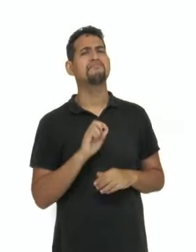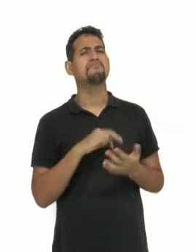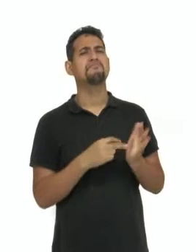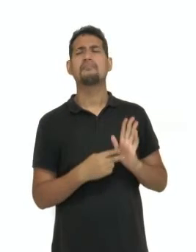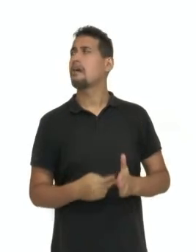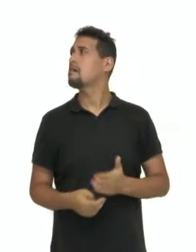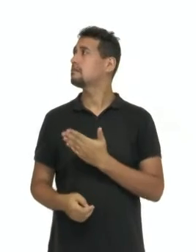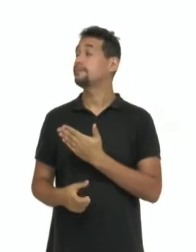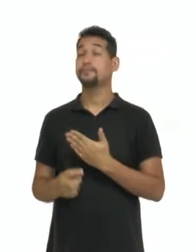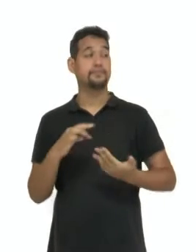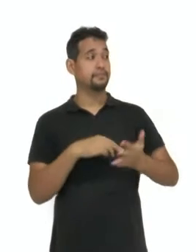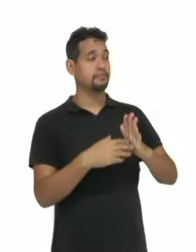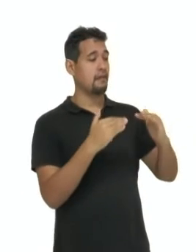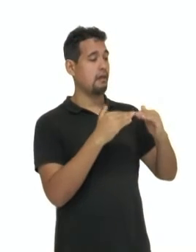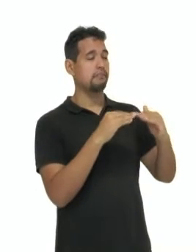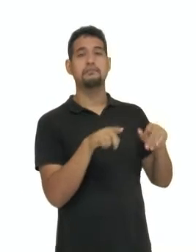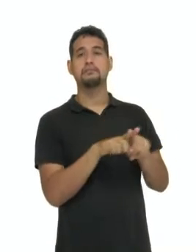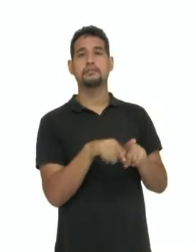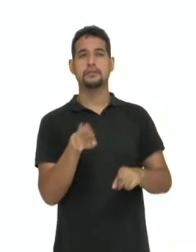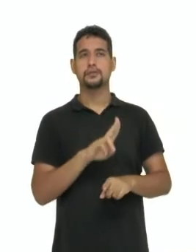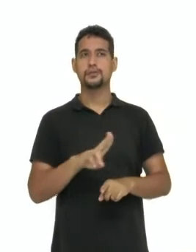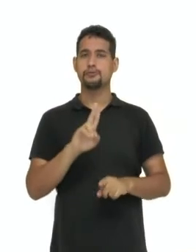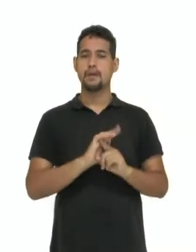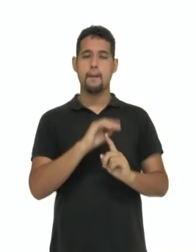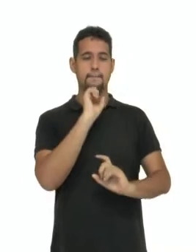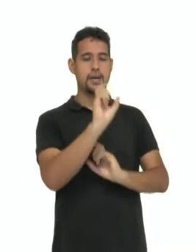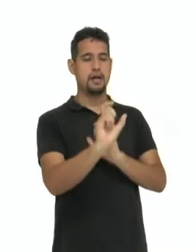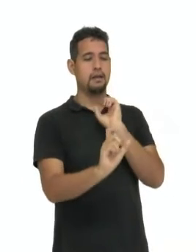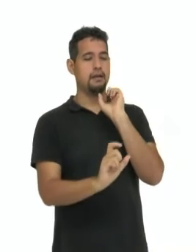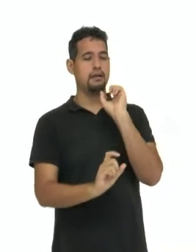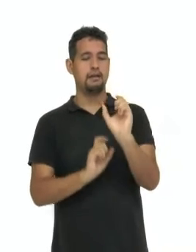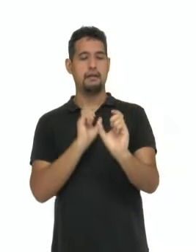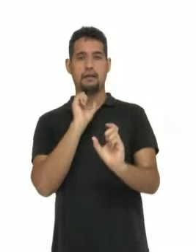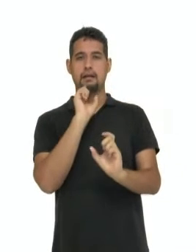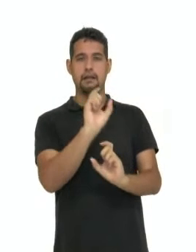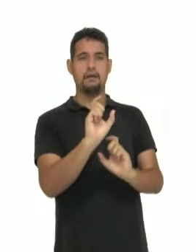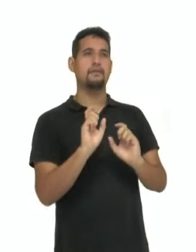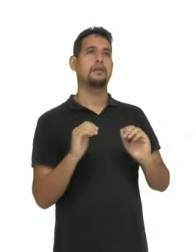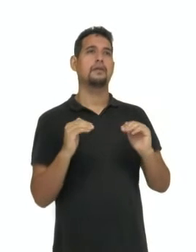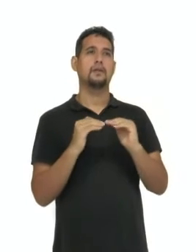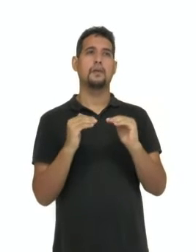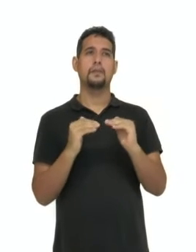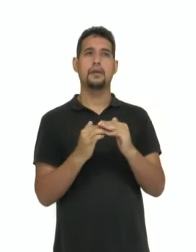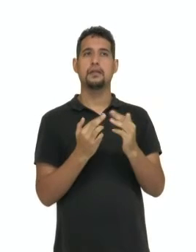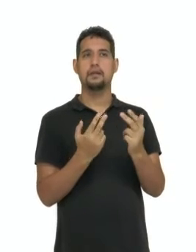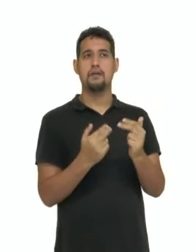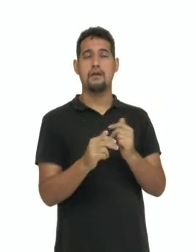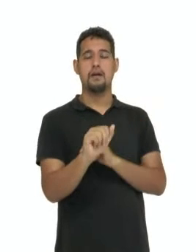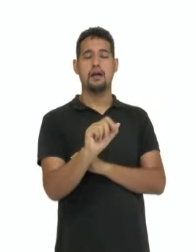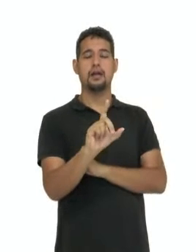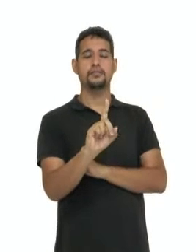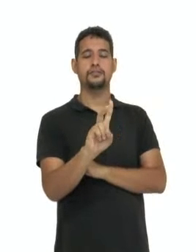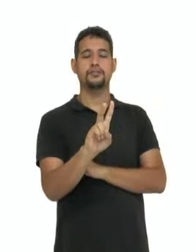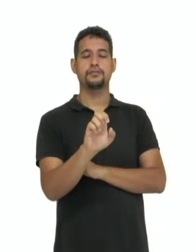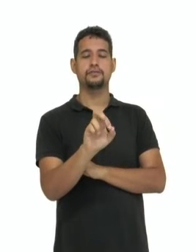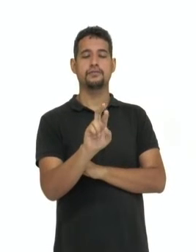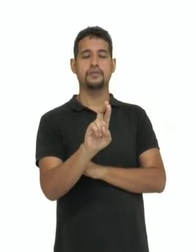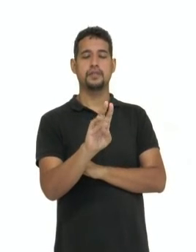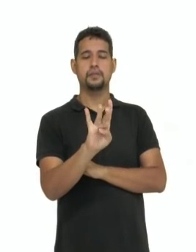la combinación de 2 o más palabras que funcionan como adverbios.